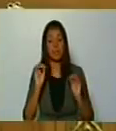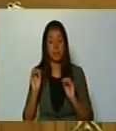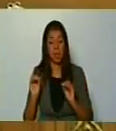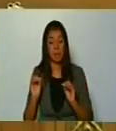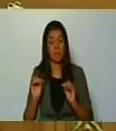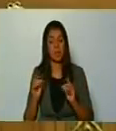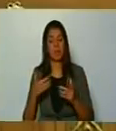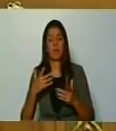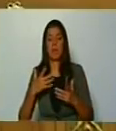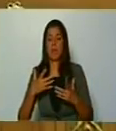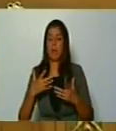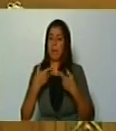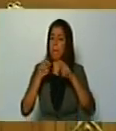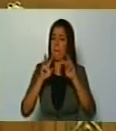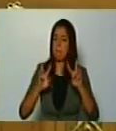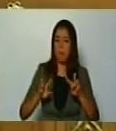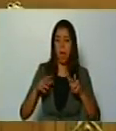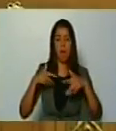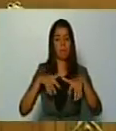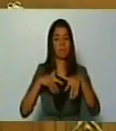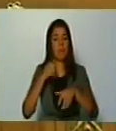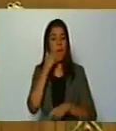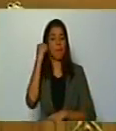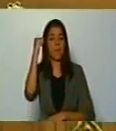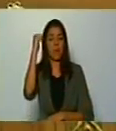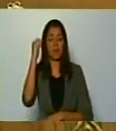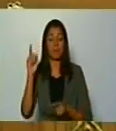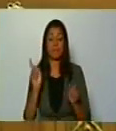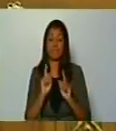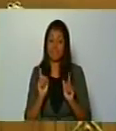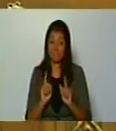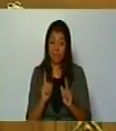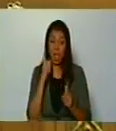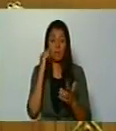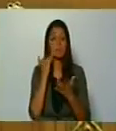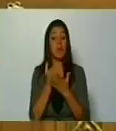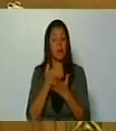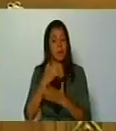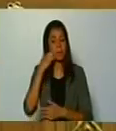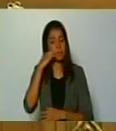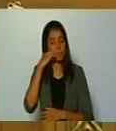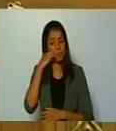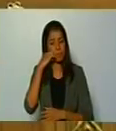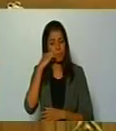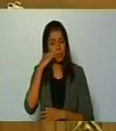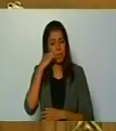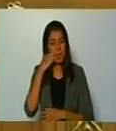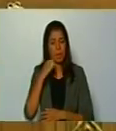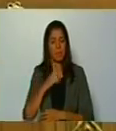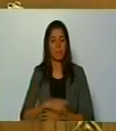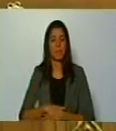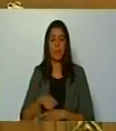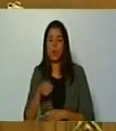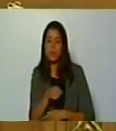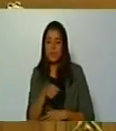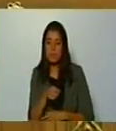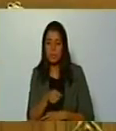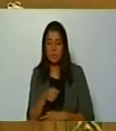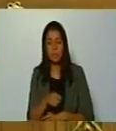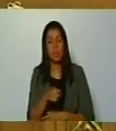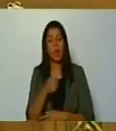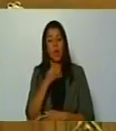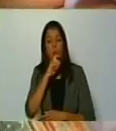a manifestaciones pacíficas. Allí también se precalifica el delito de instigación